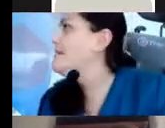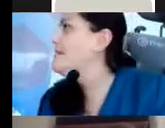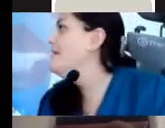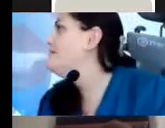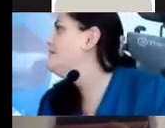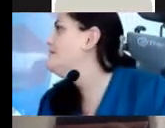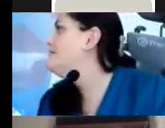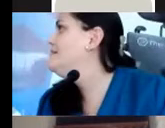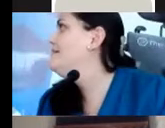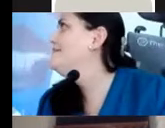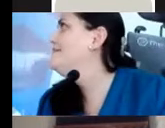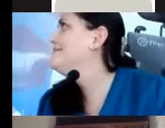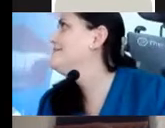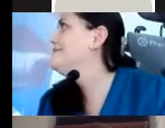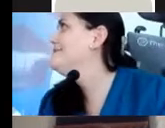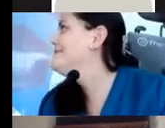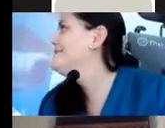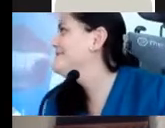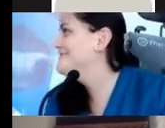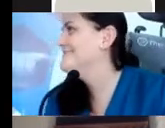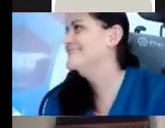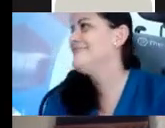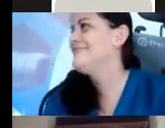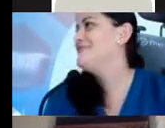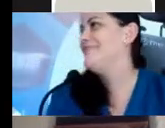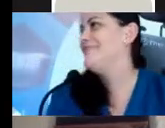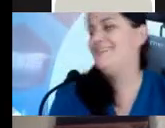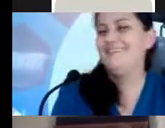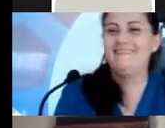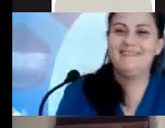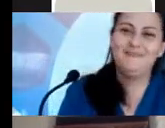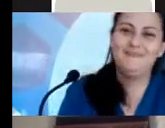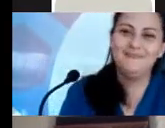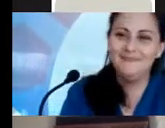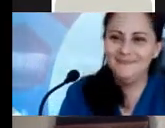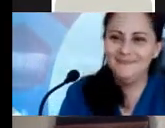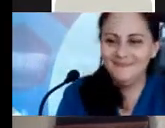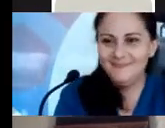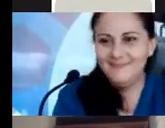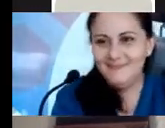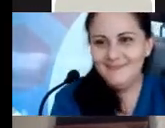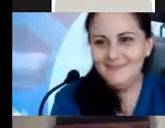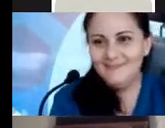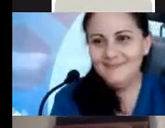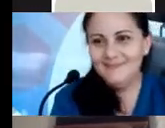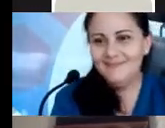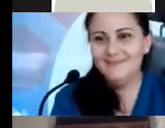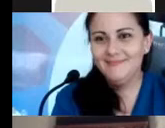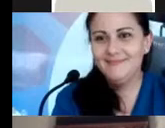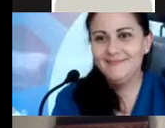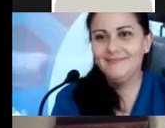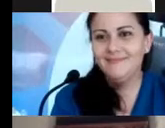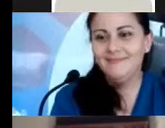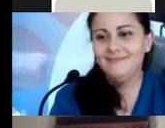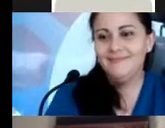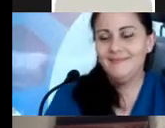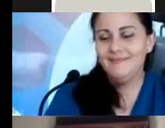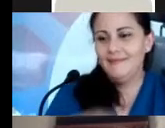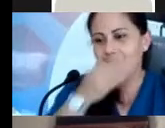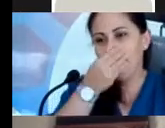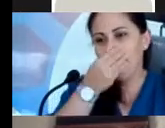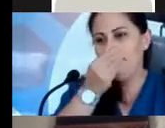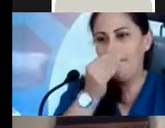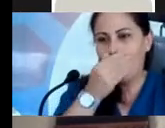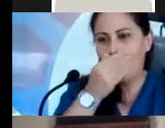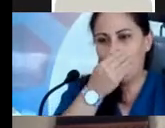veremos rápidamente las metas de posicionamiento ligadas a la función, al problema de presión, al confort